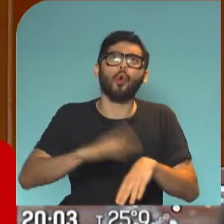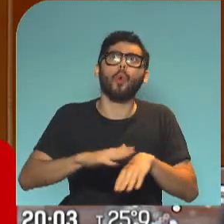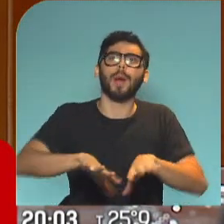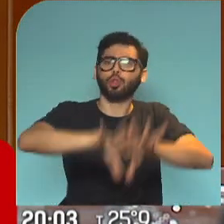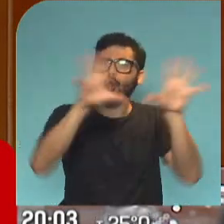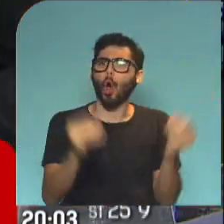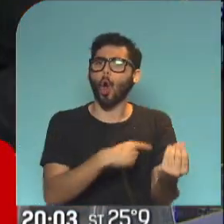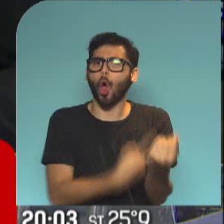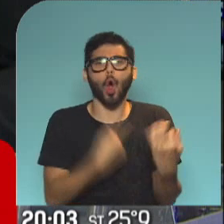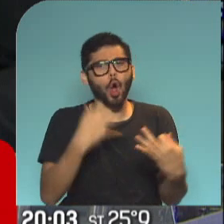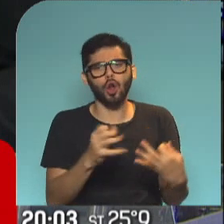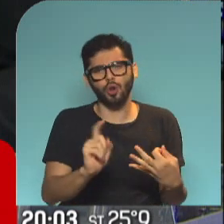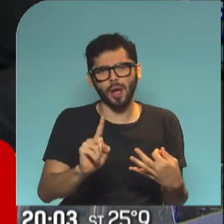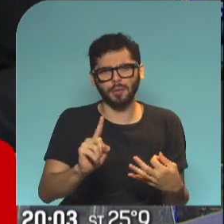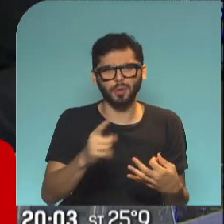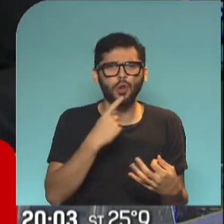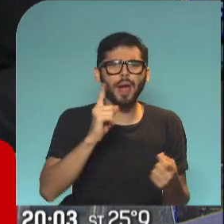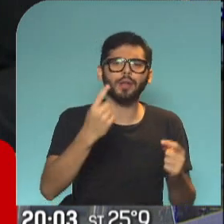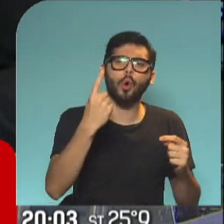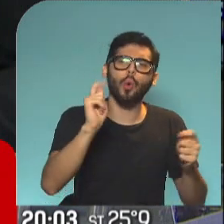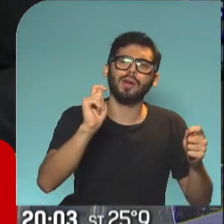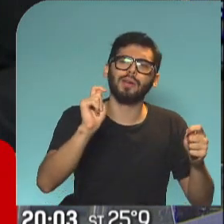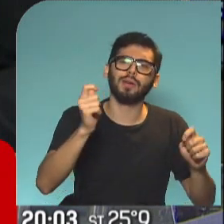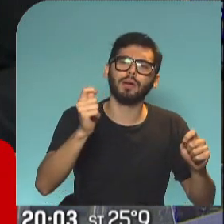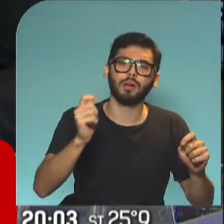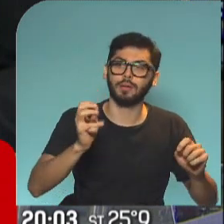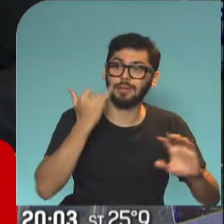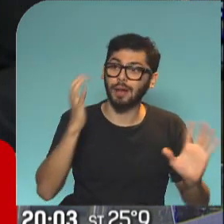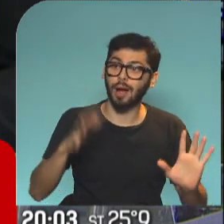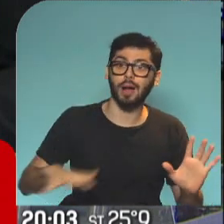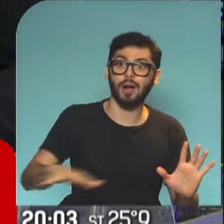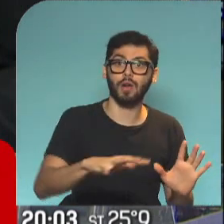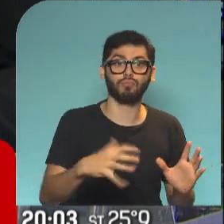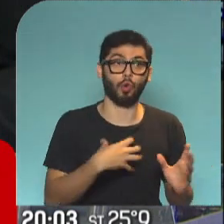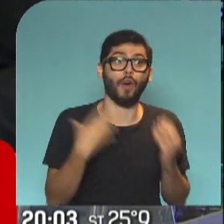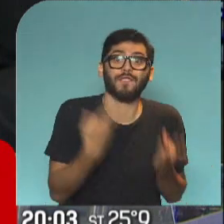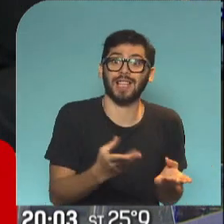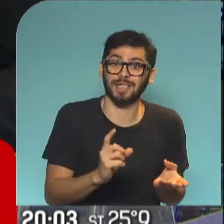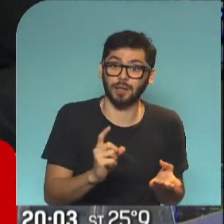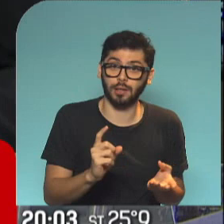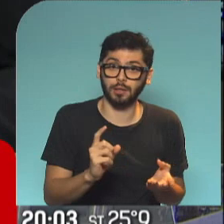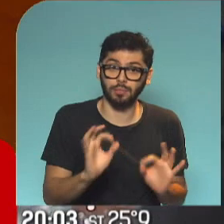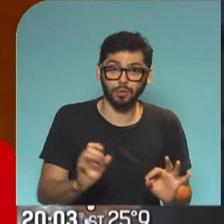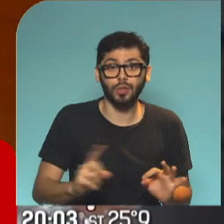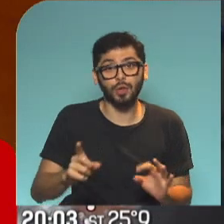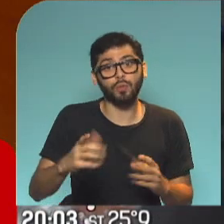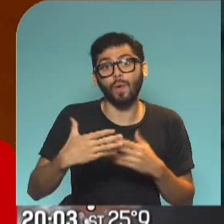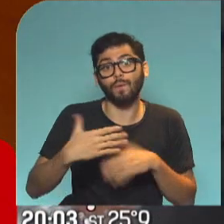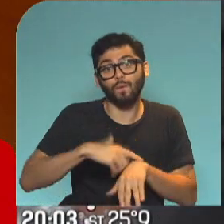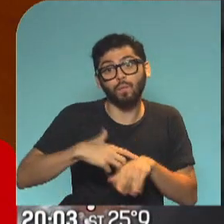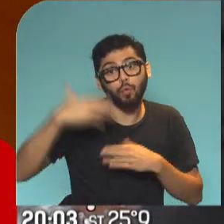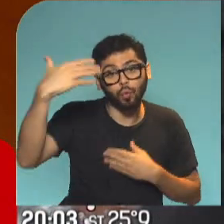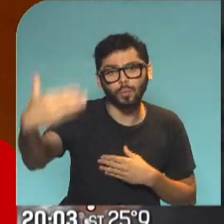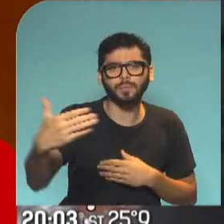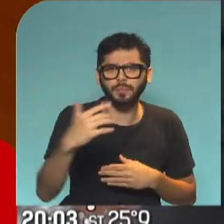difícil porque no alcanzas alguna reforma digo para reconstruir la legitimidad es hombre sé que es más a largo plazo incluso si seguro no